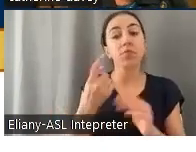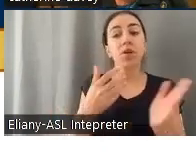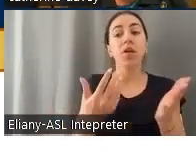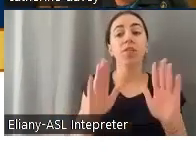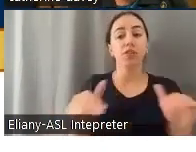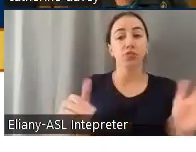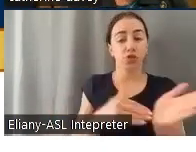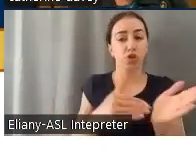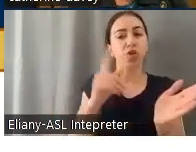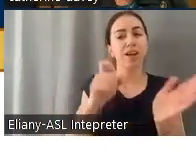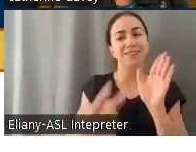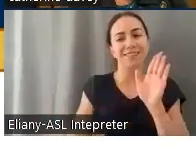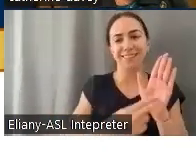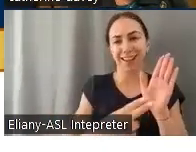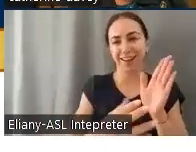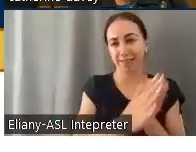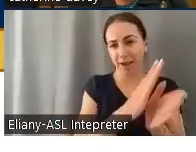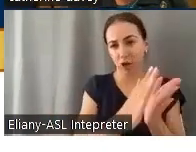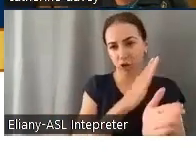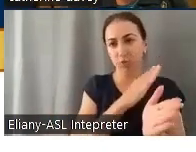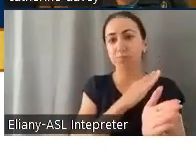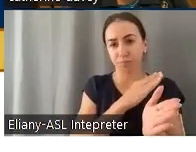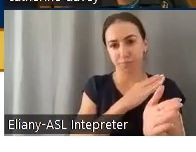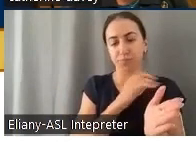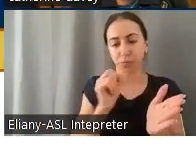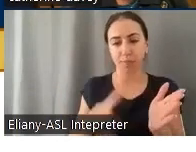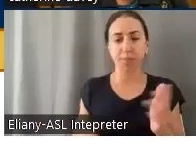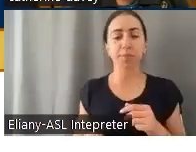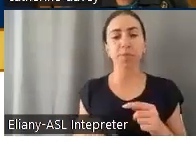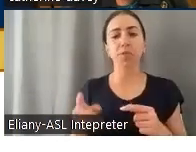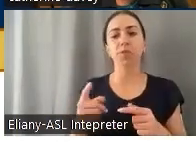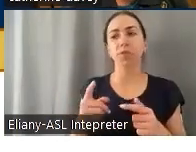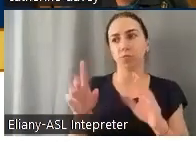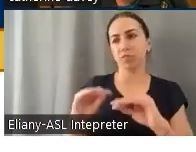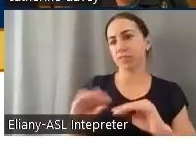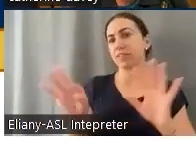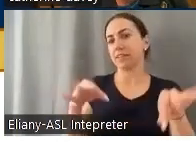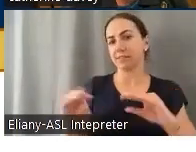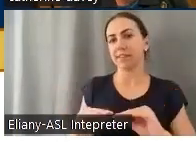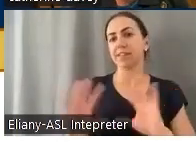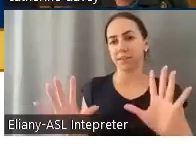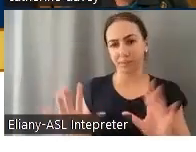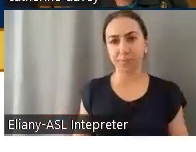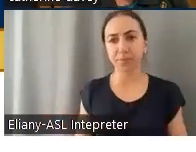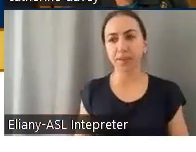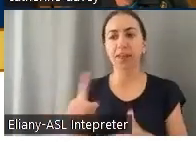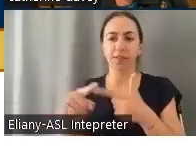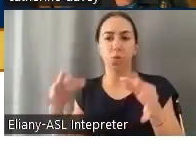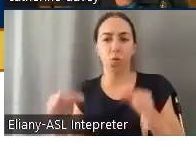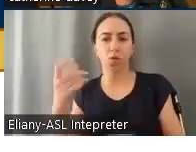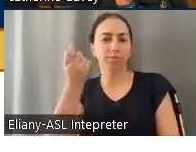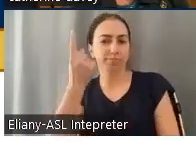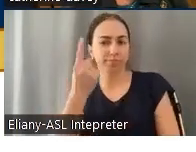hacer tú mismo. Y el pediatra tiene que firmar esta carta, el pediatra de la